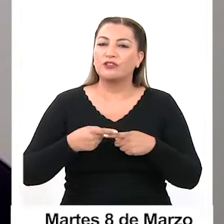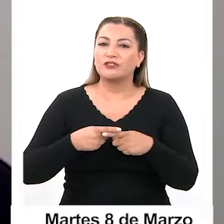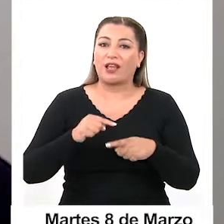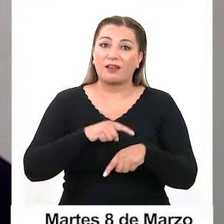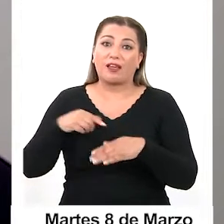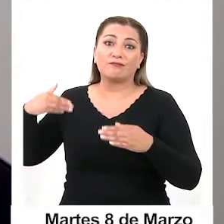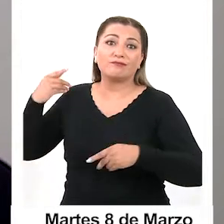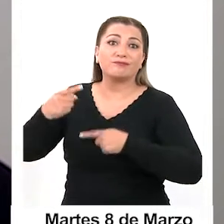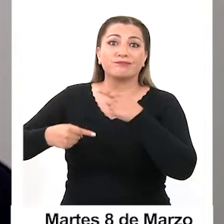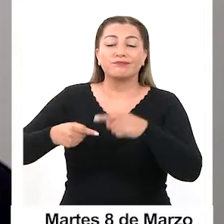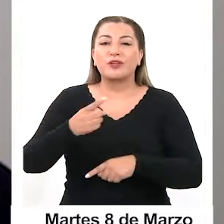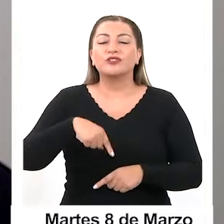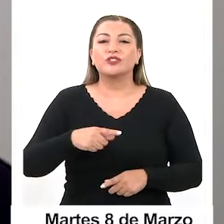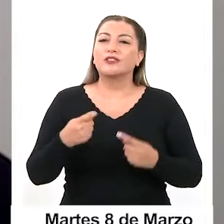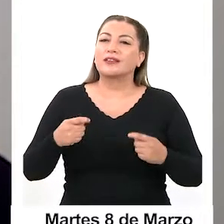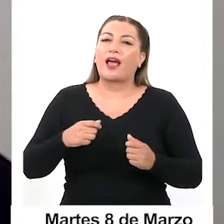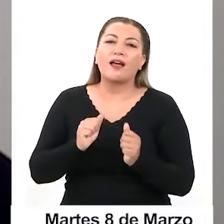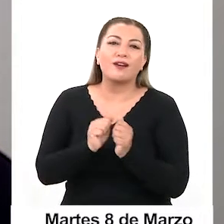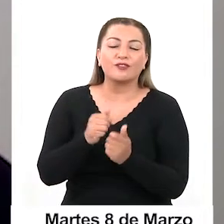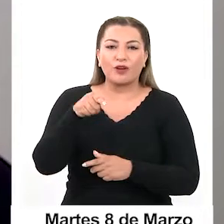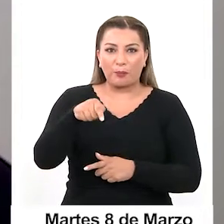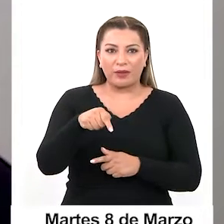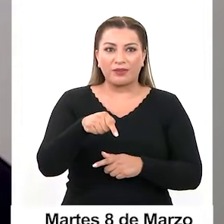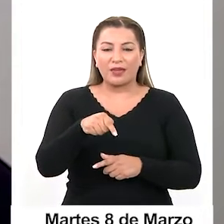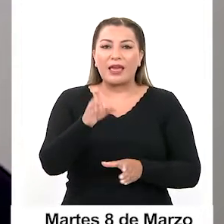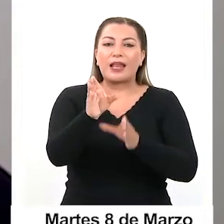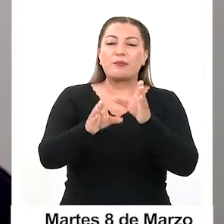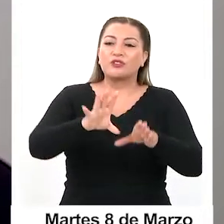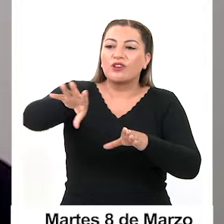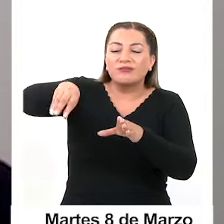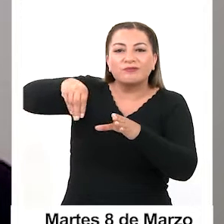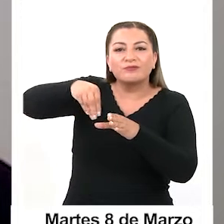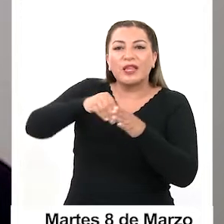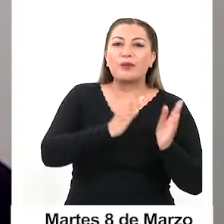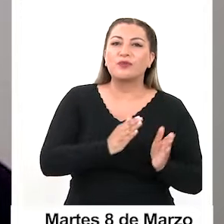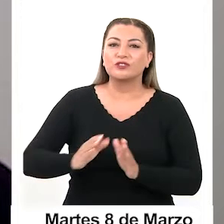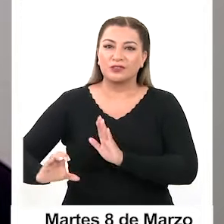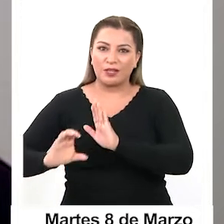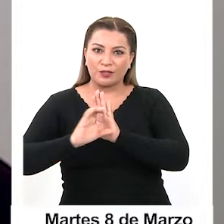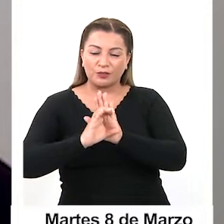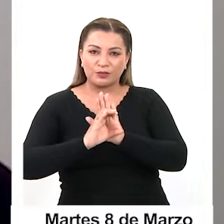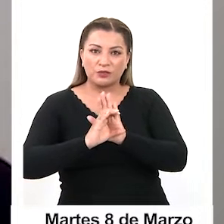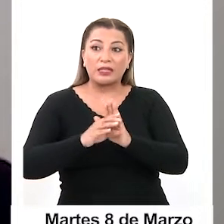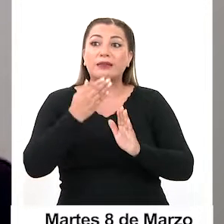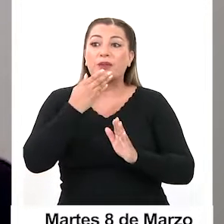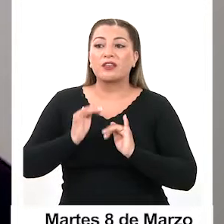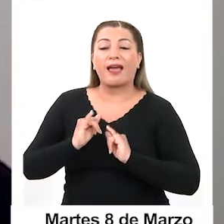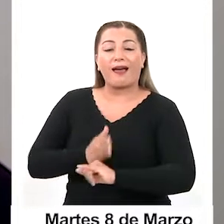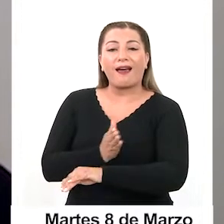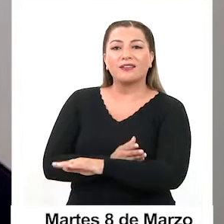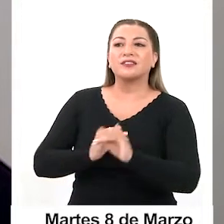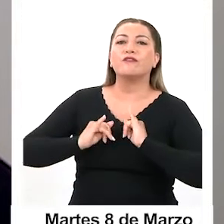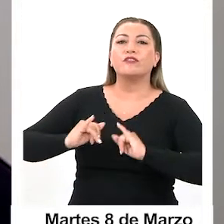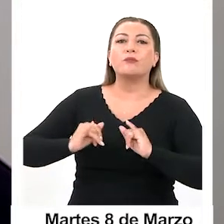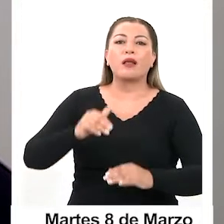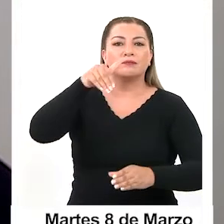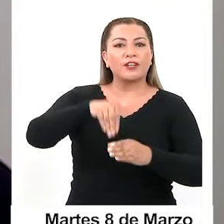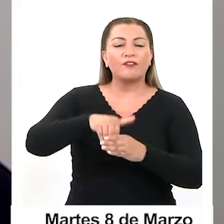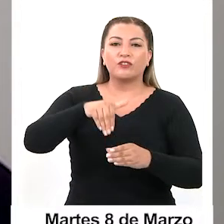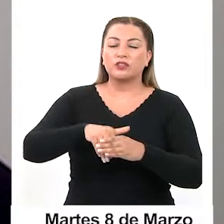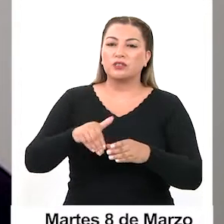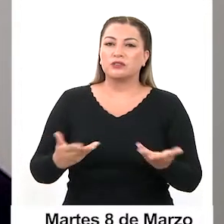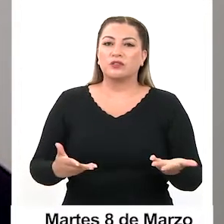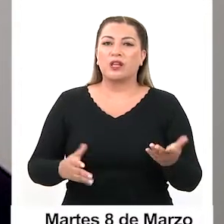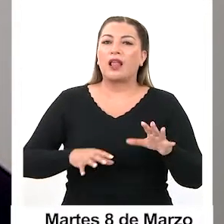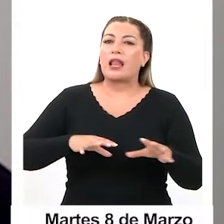en este tiempo, así que hemos estado tratando de acompañar y de involucrar a la gente en el proceso constitucional, de informarla sobre las elecciones que estamos teniendo,